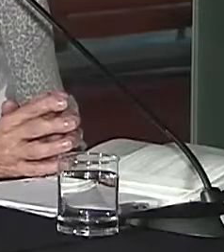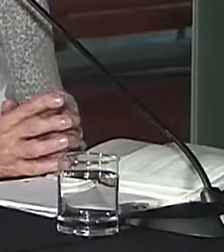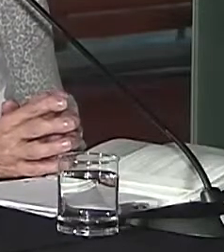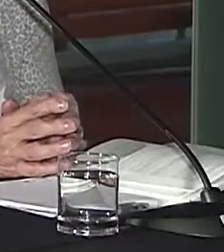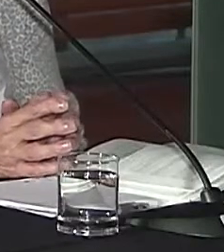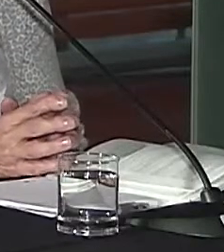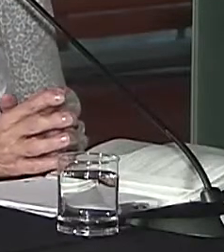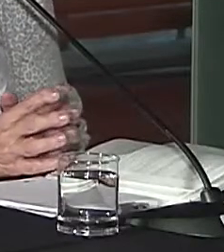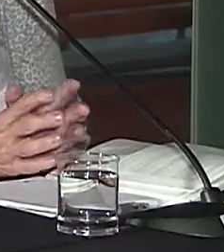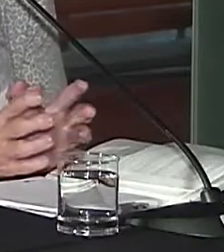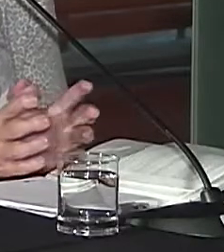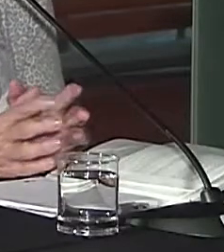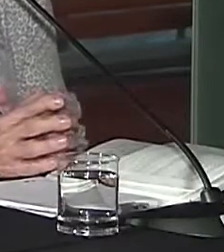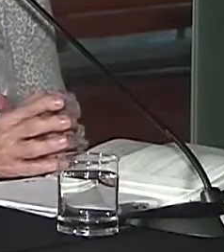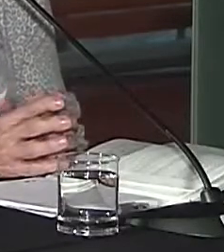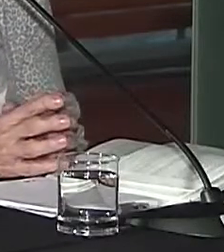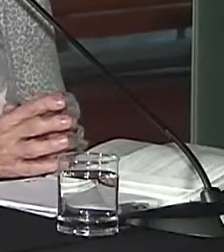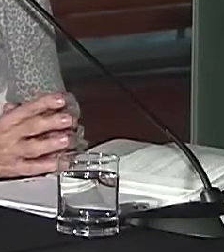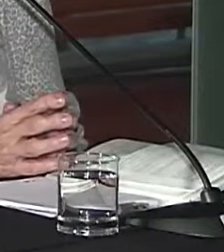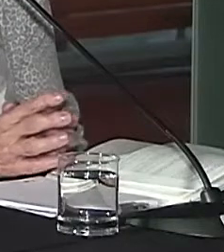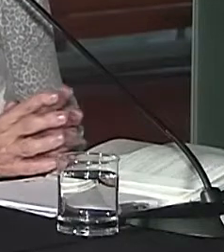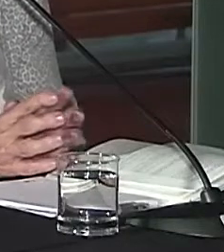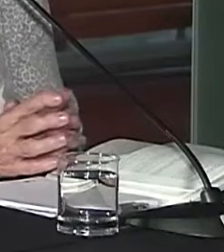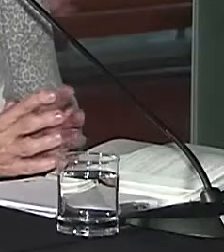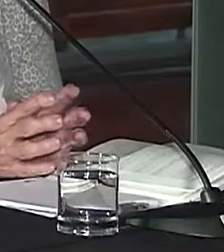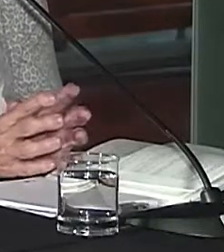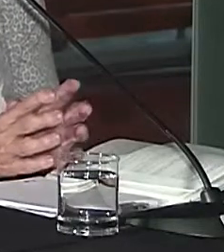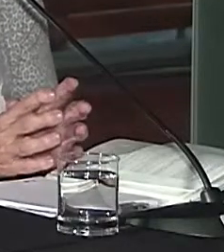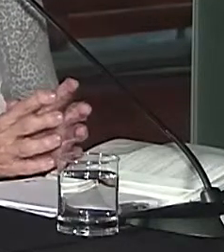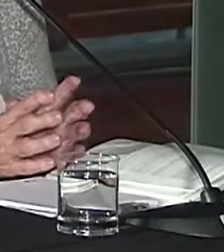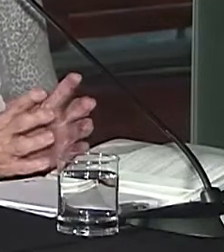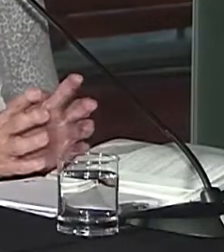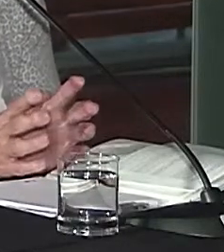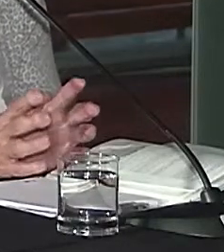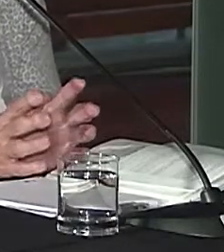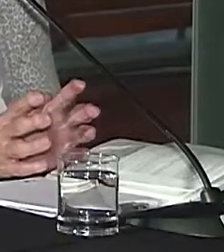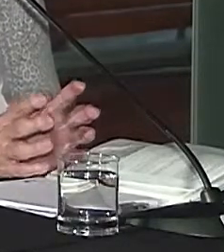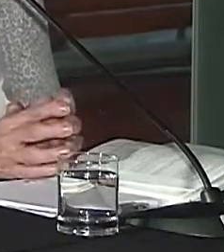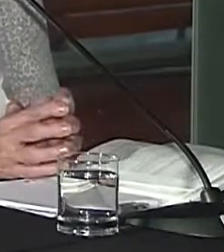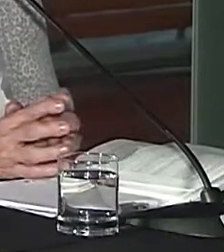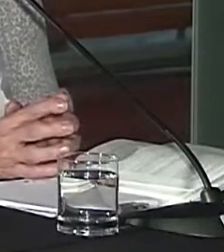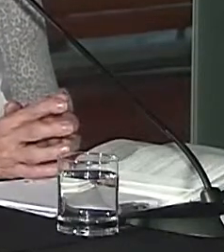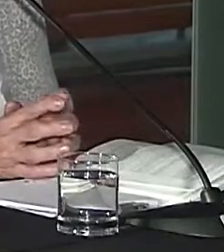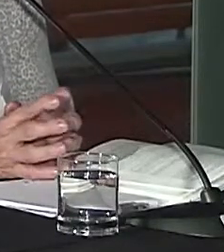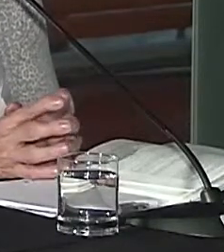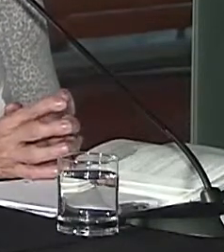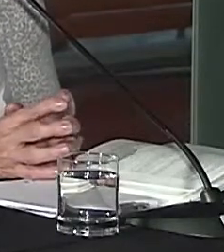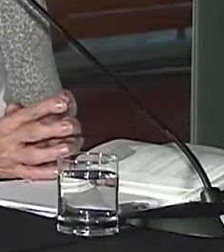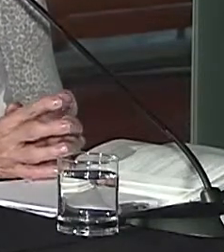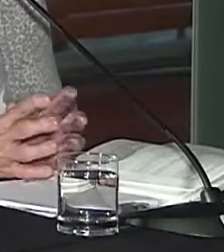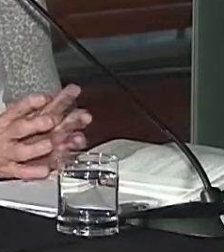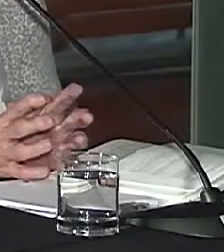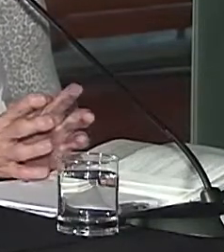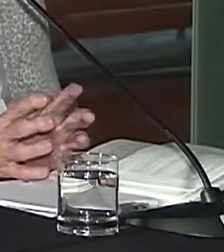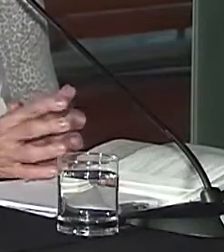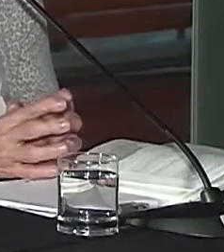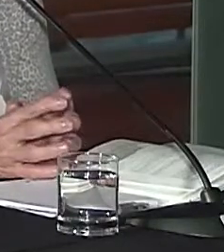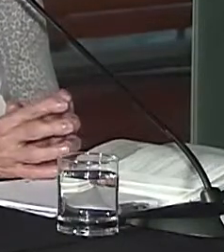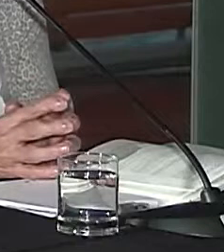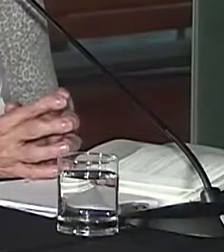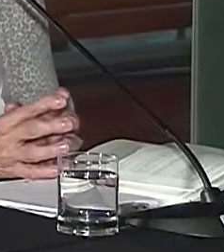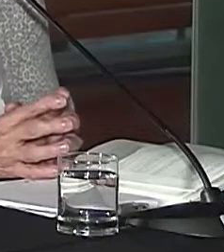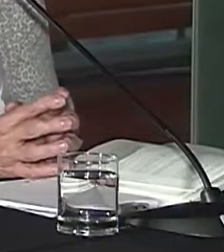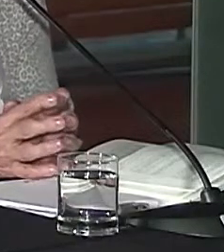que cambiar el significado de las palabras porque con un término de discapacidad